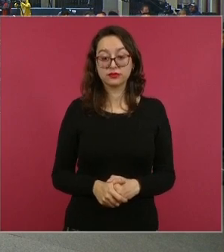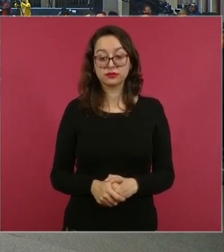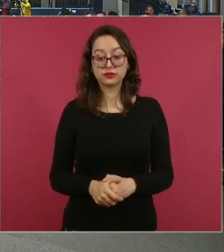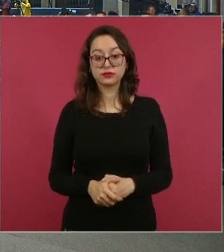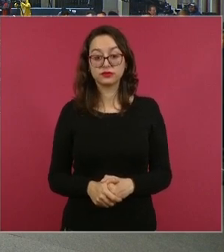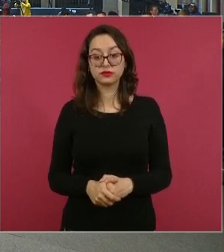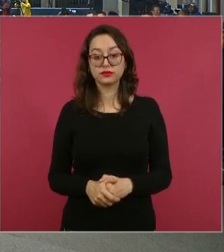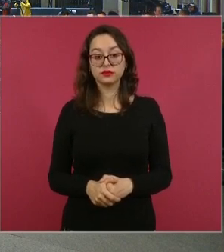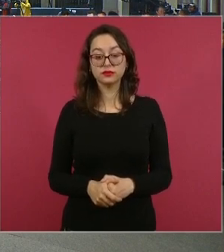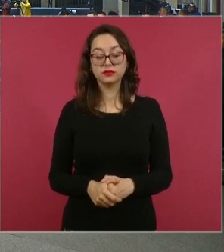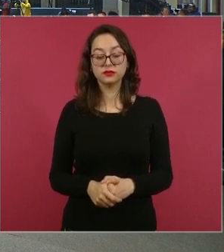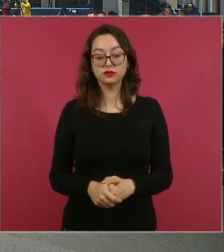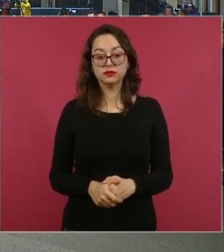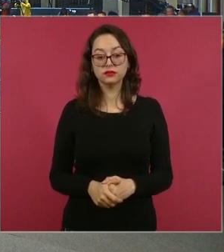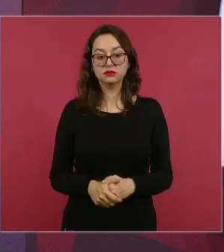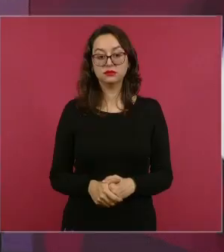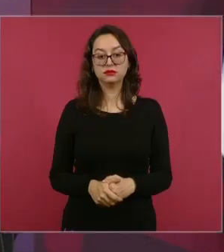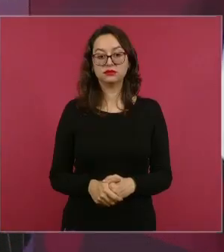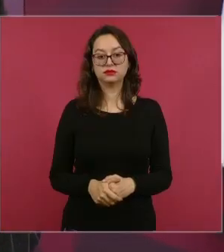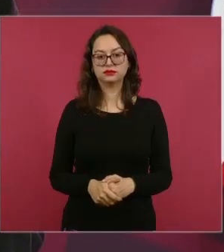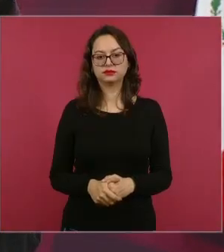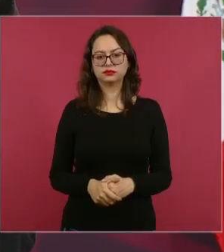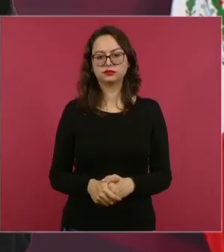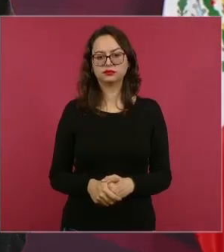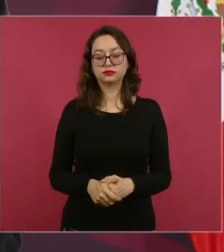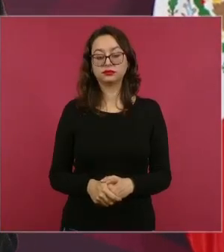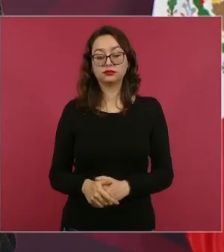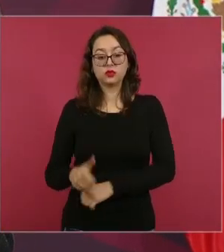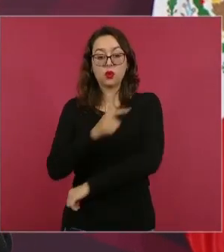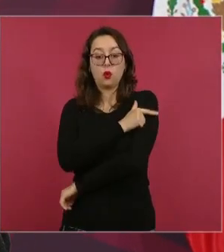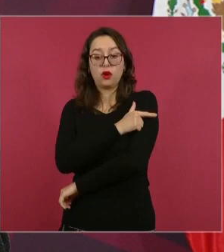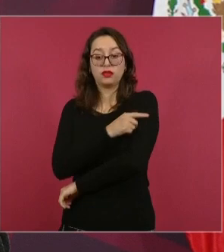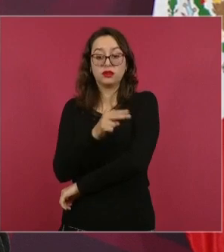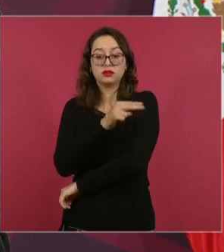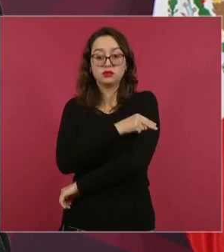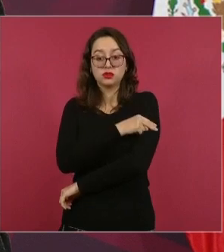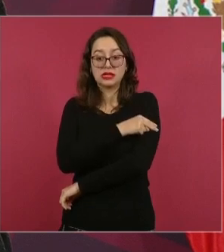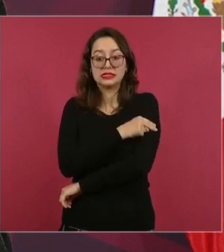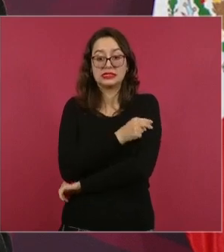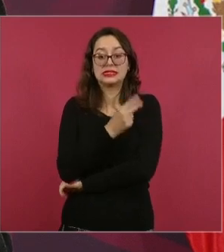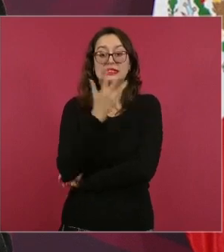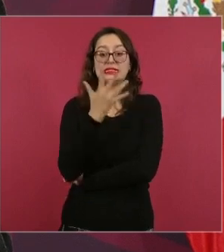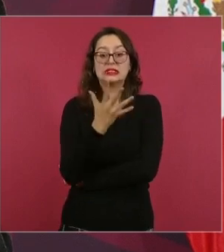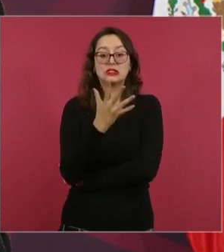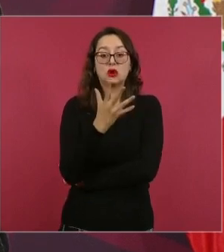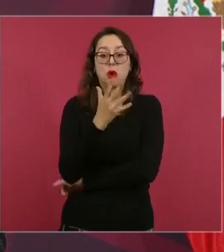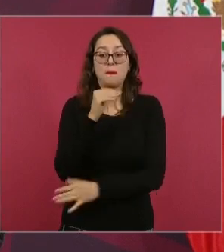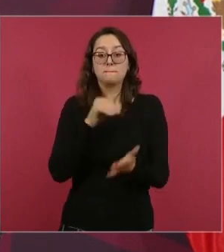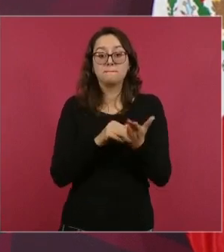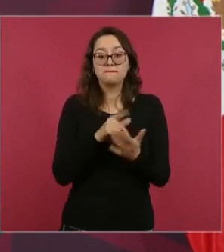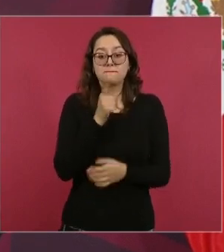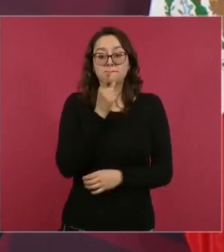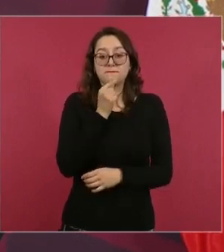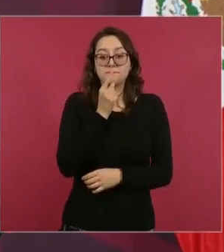a ver son como 5000 elementos de la guardia si están